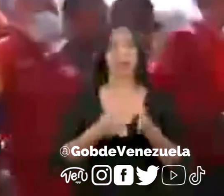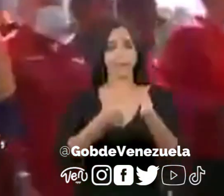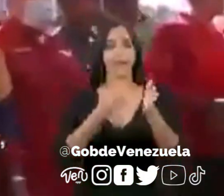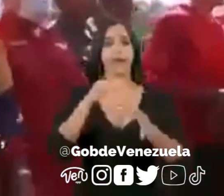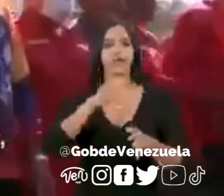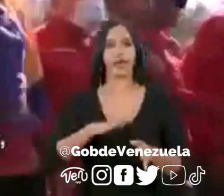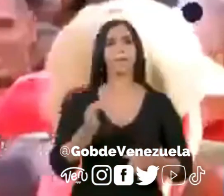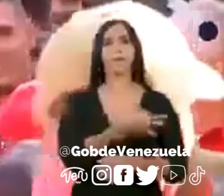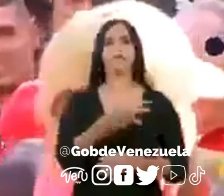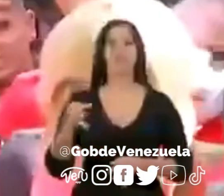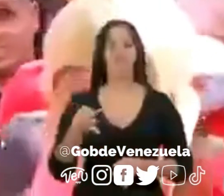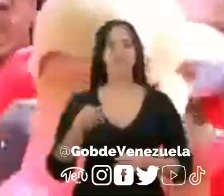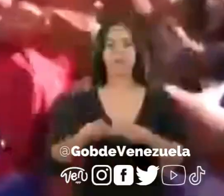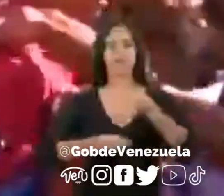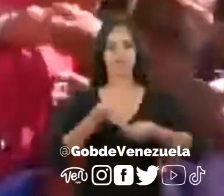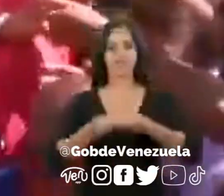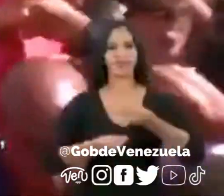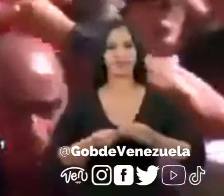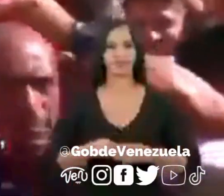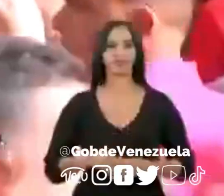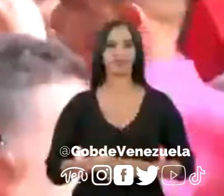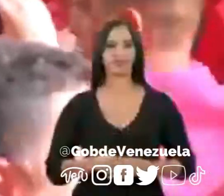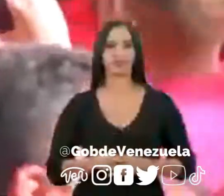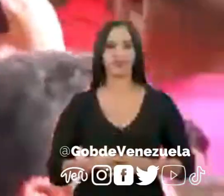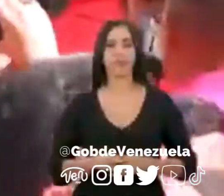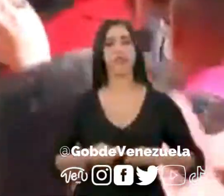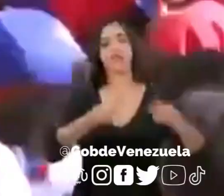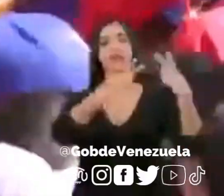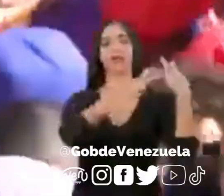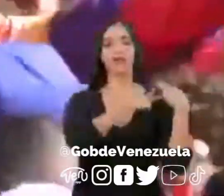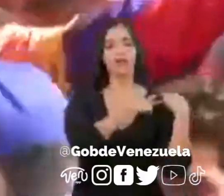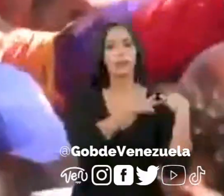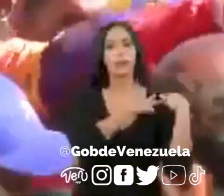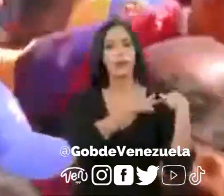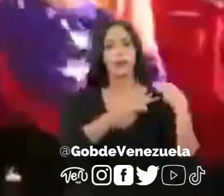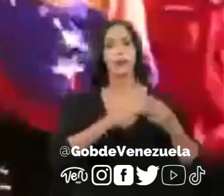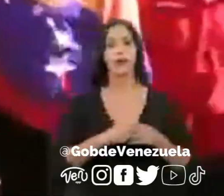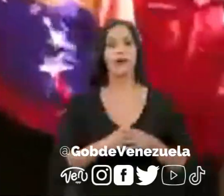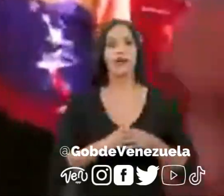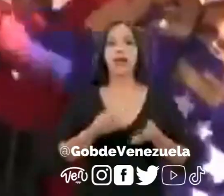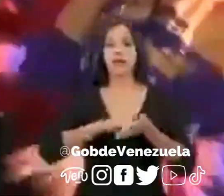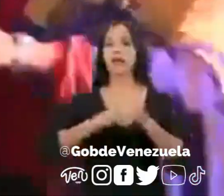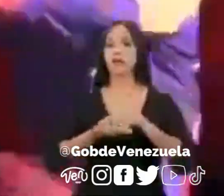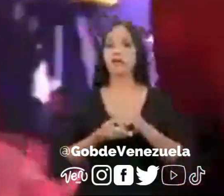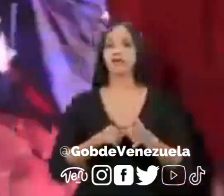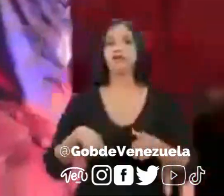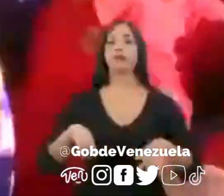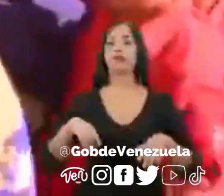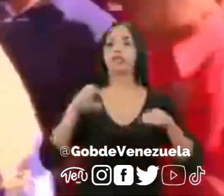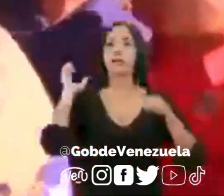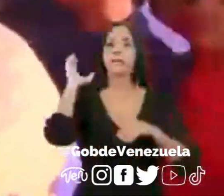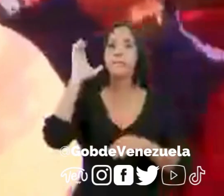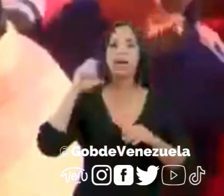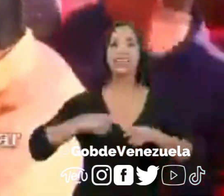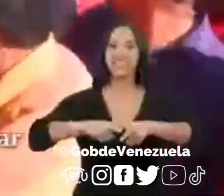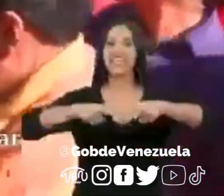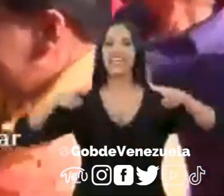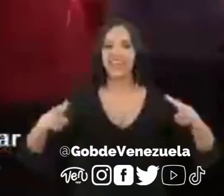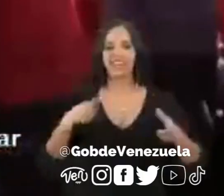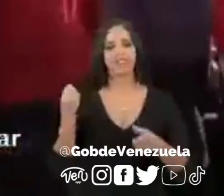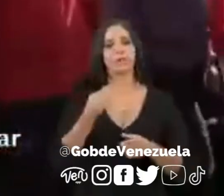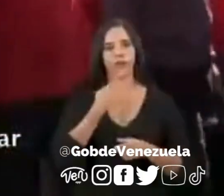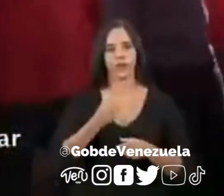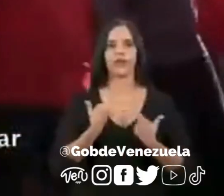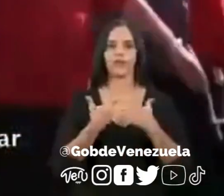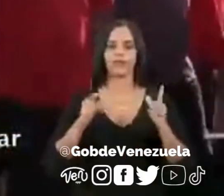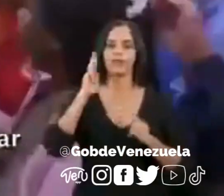camino está perfectamente trazado. Asumirnos con el concepto de patria grande, como dijera